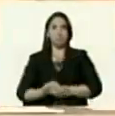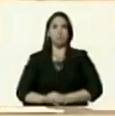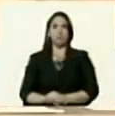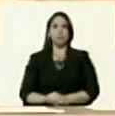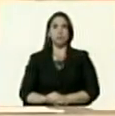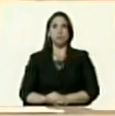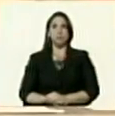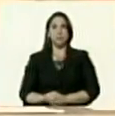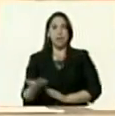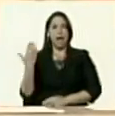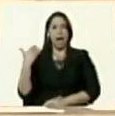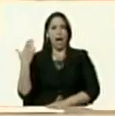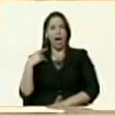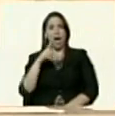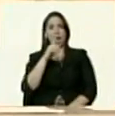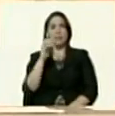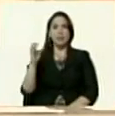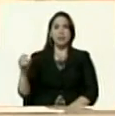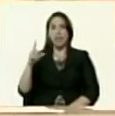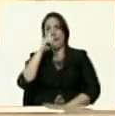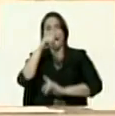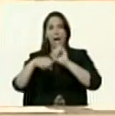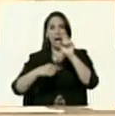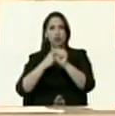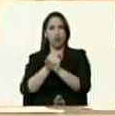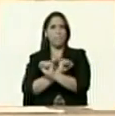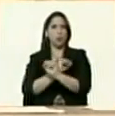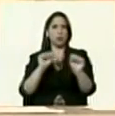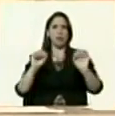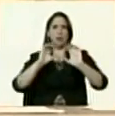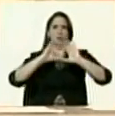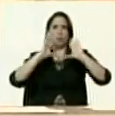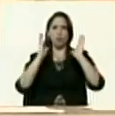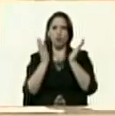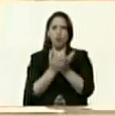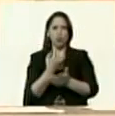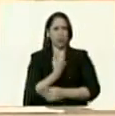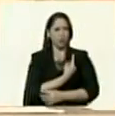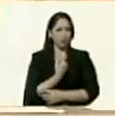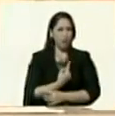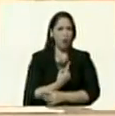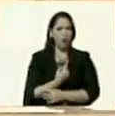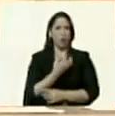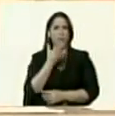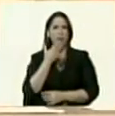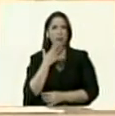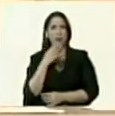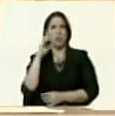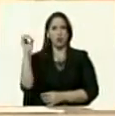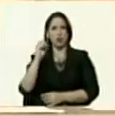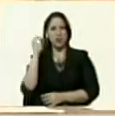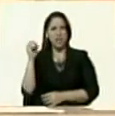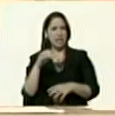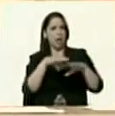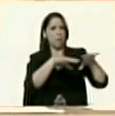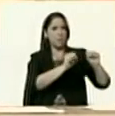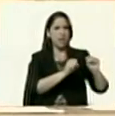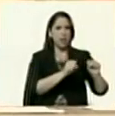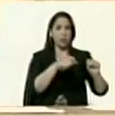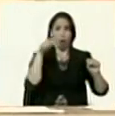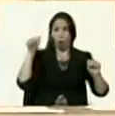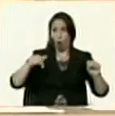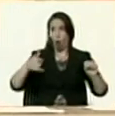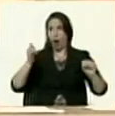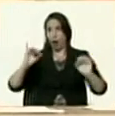Hace 100 años era imposible, el mundo era uno solo, el mundo de la hegemonía occidental, de la hegemonía imperialista. Hoy hay un